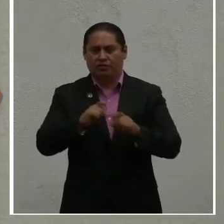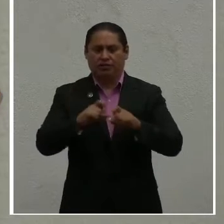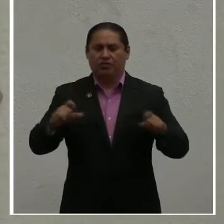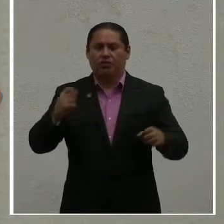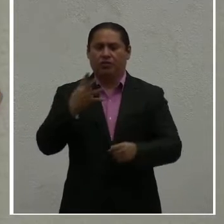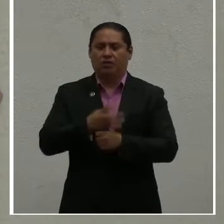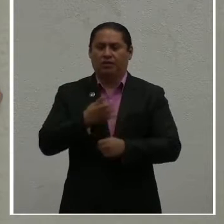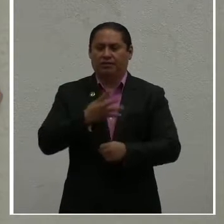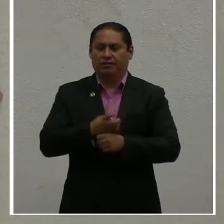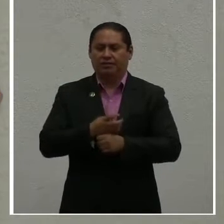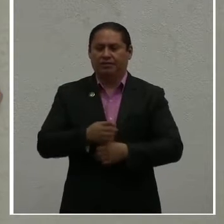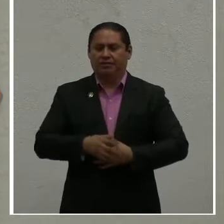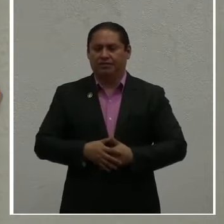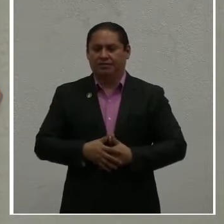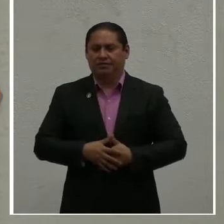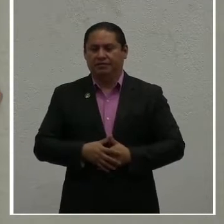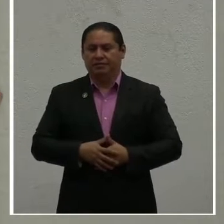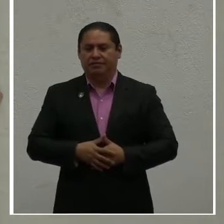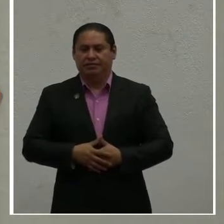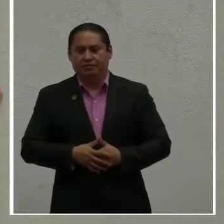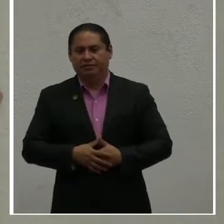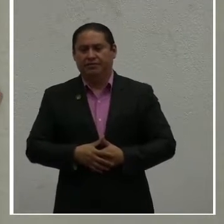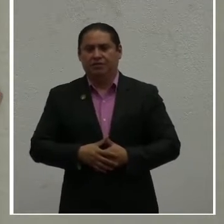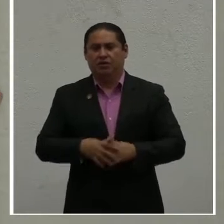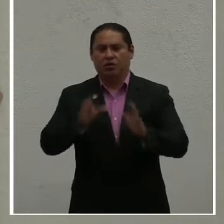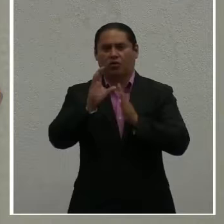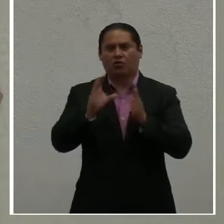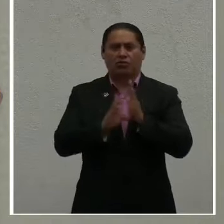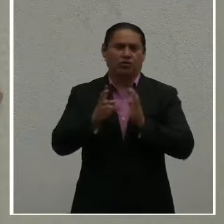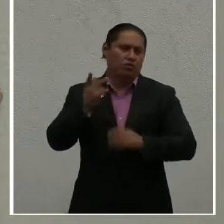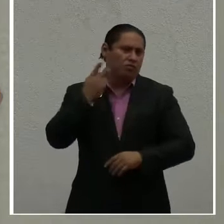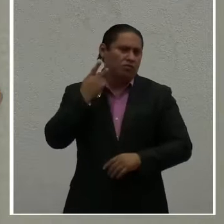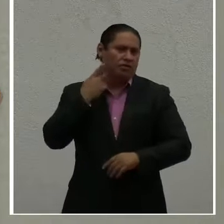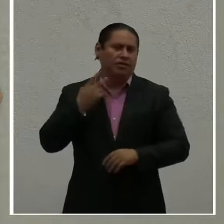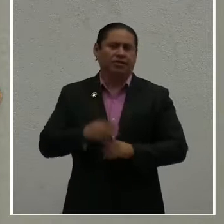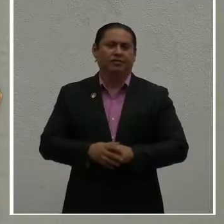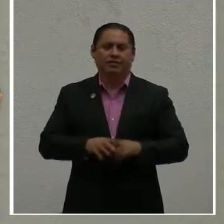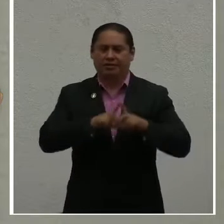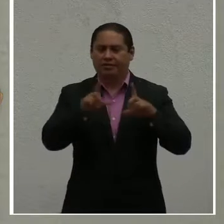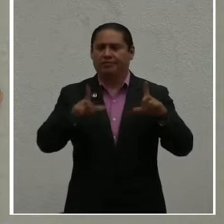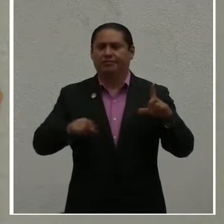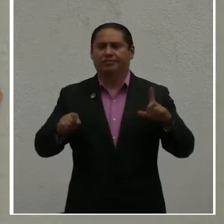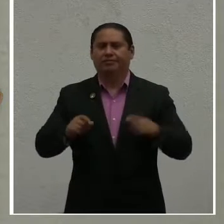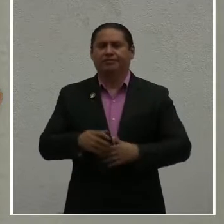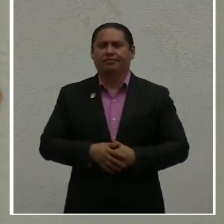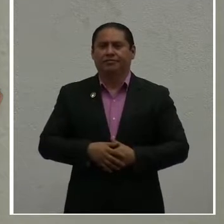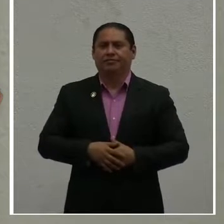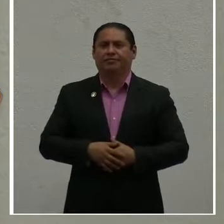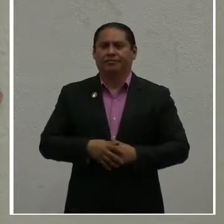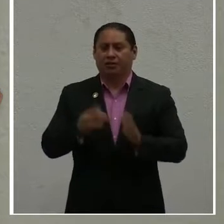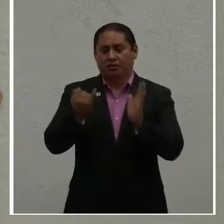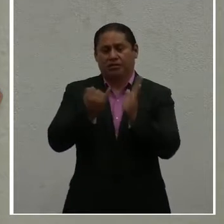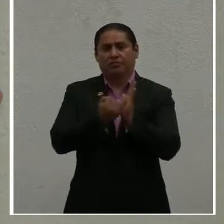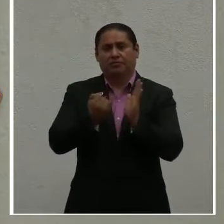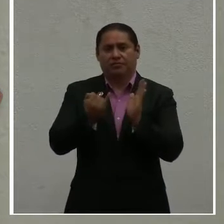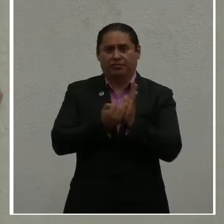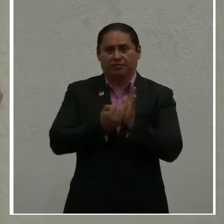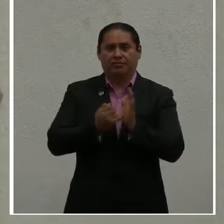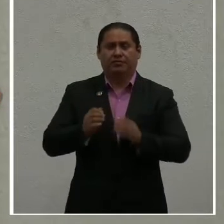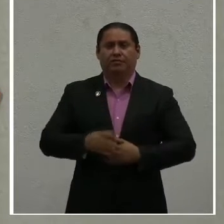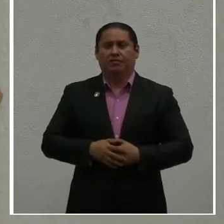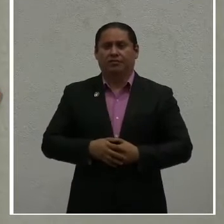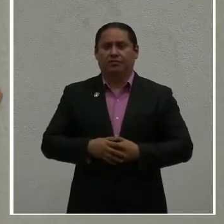cuarta de la Constitución Política de los Estados Unidos Mexicanos, ya que los impuestos en la